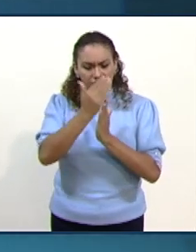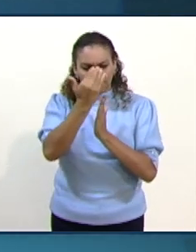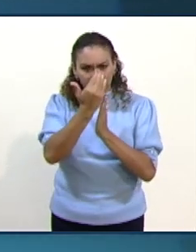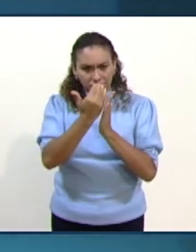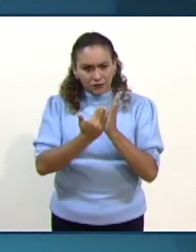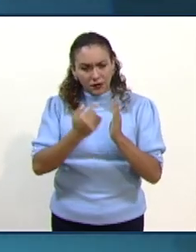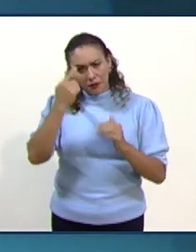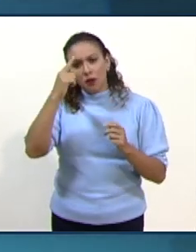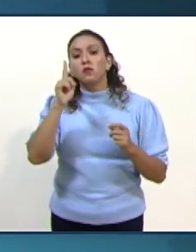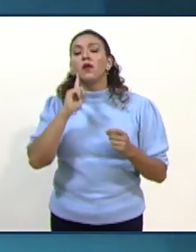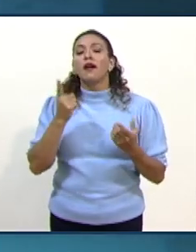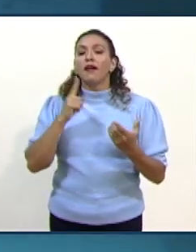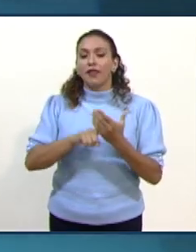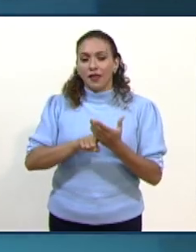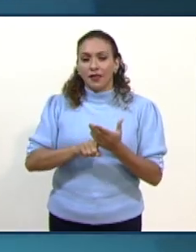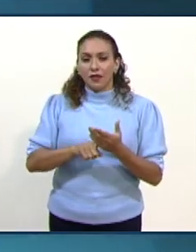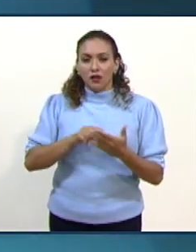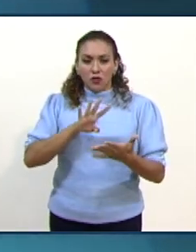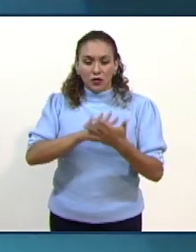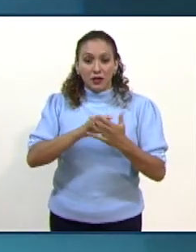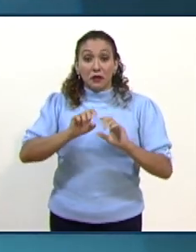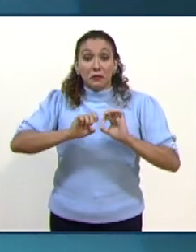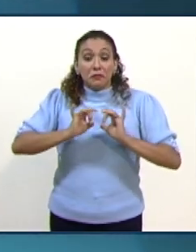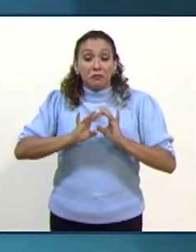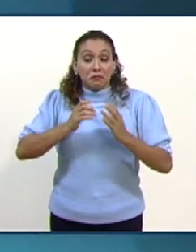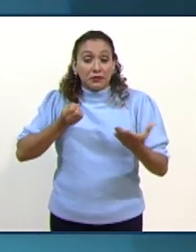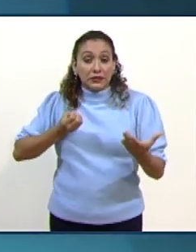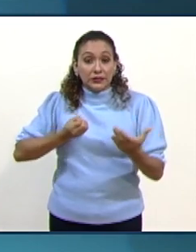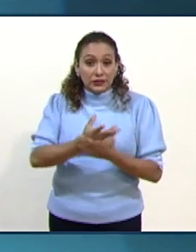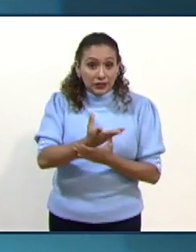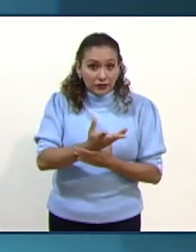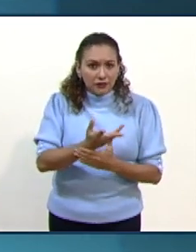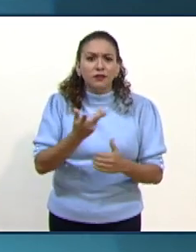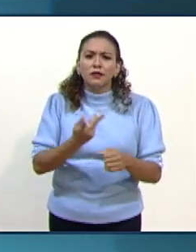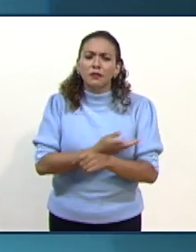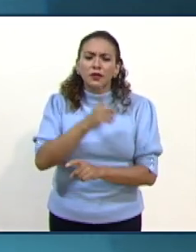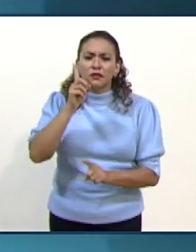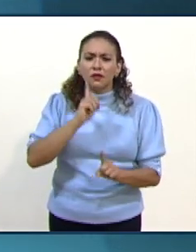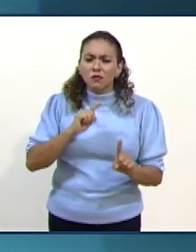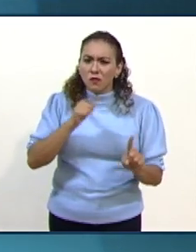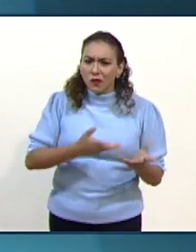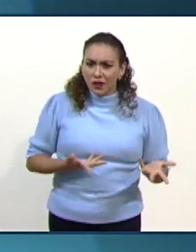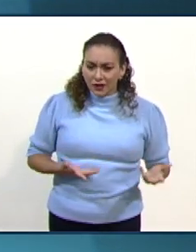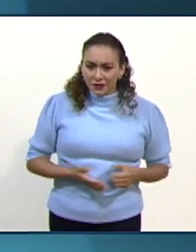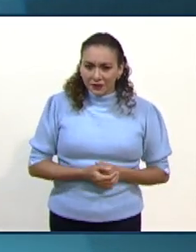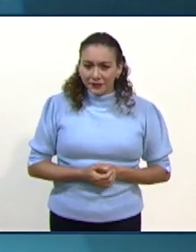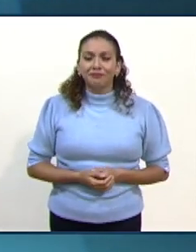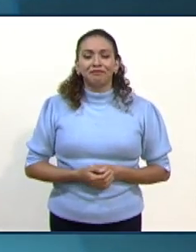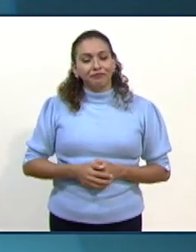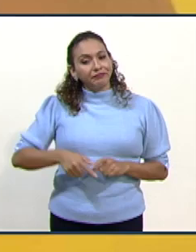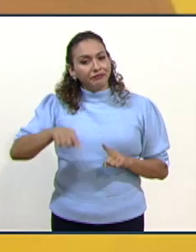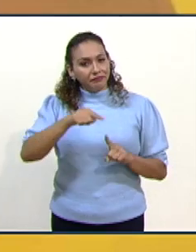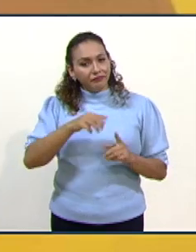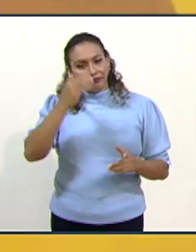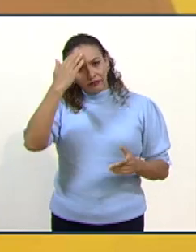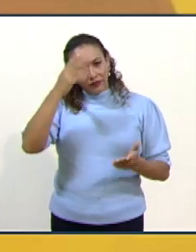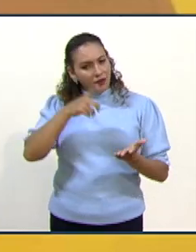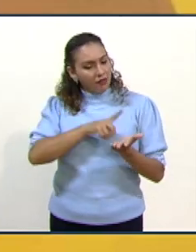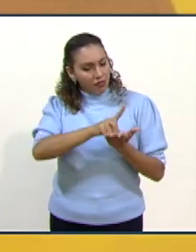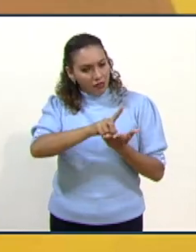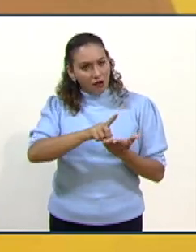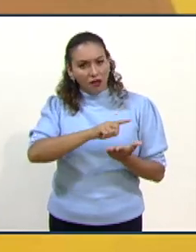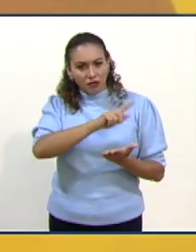Liberadas de Prisión, un documento para que las mujeres anteriormente privadas de su libertad puedan conocer los derechos que